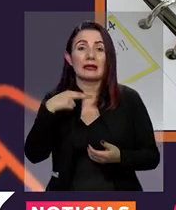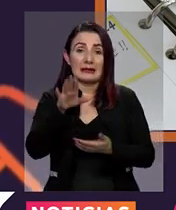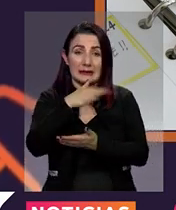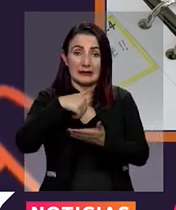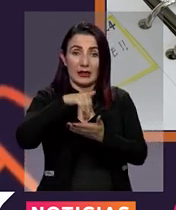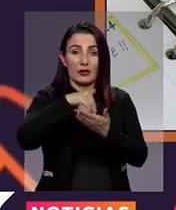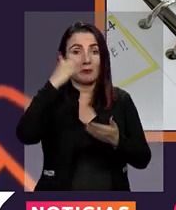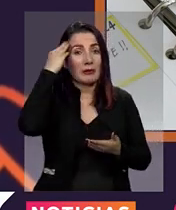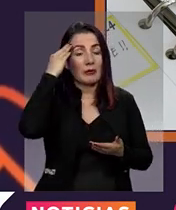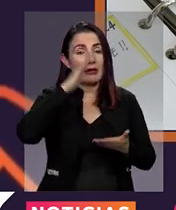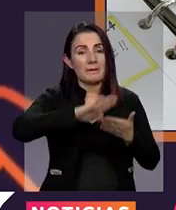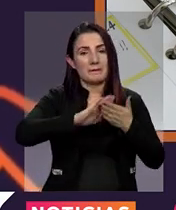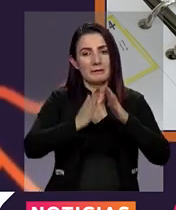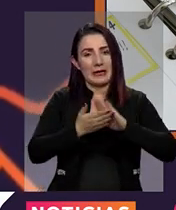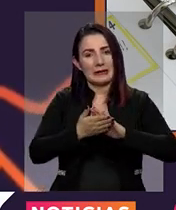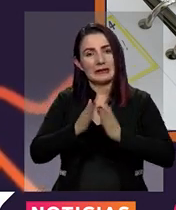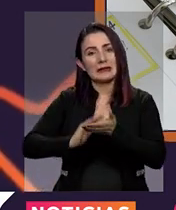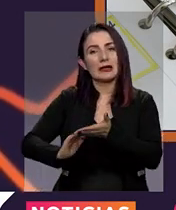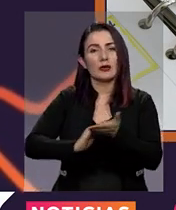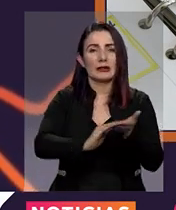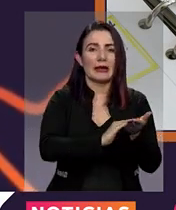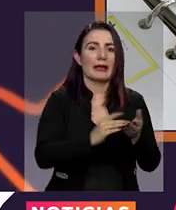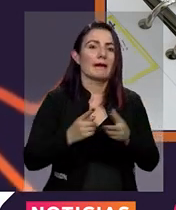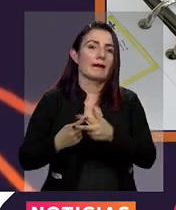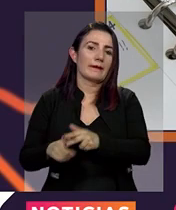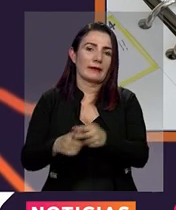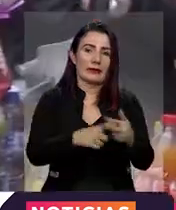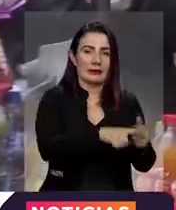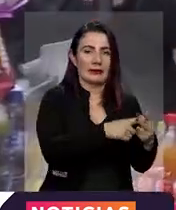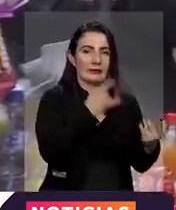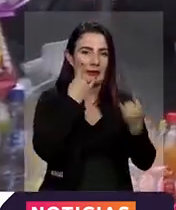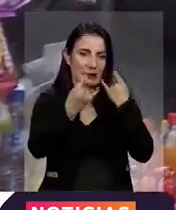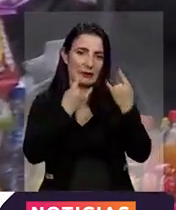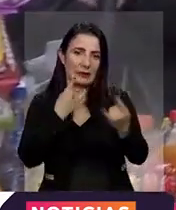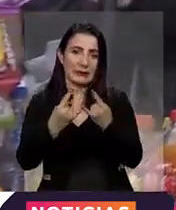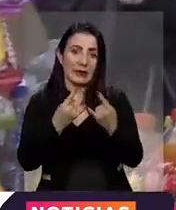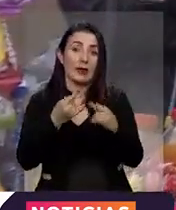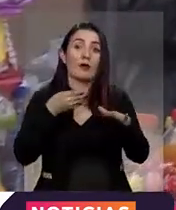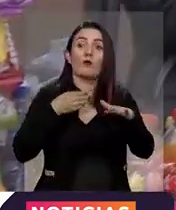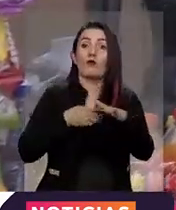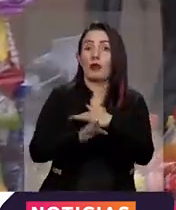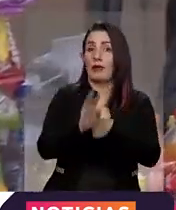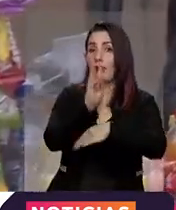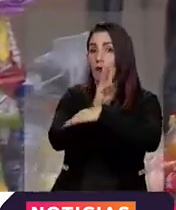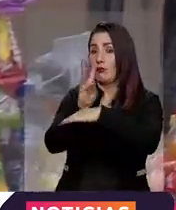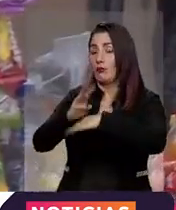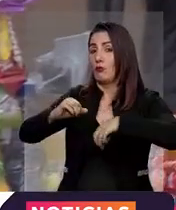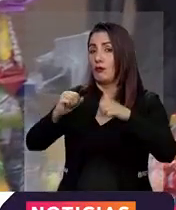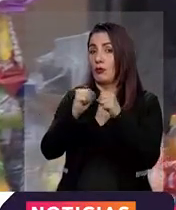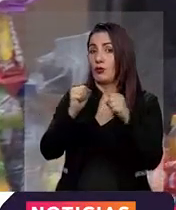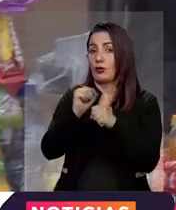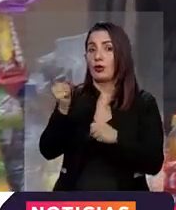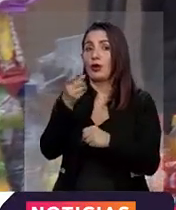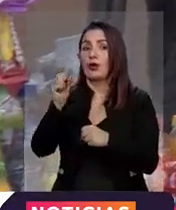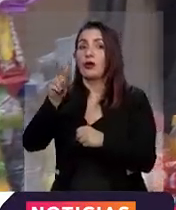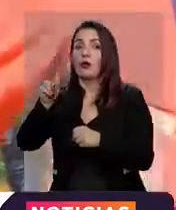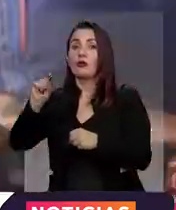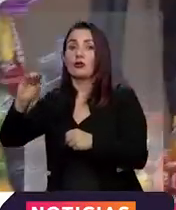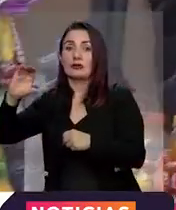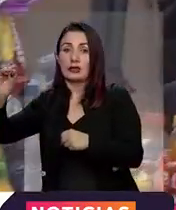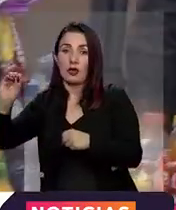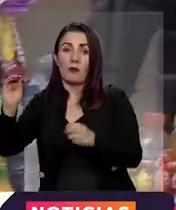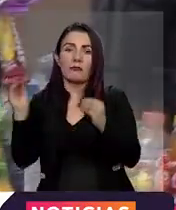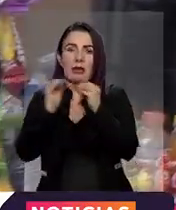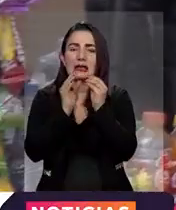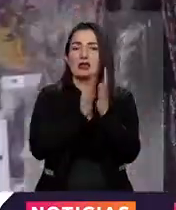y Reconciliación habrá un taller para los interesados. Pueden ingresar al portal web bogota.gov.co para